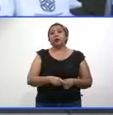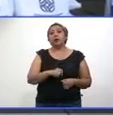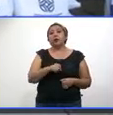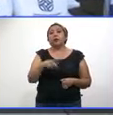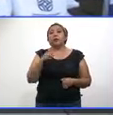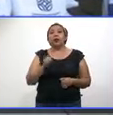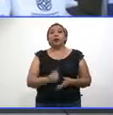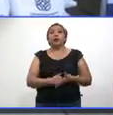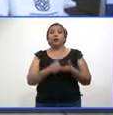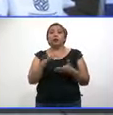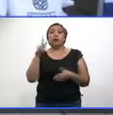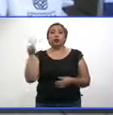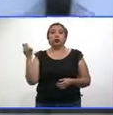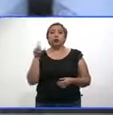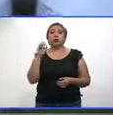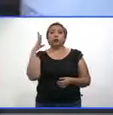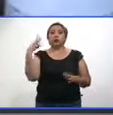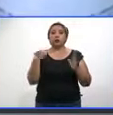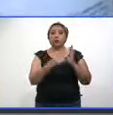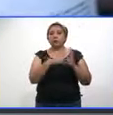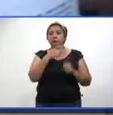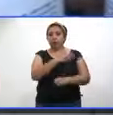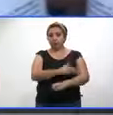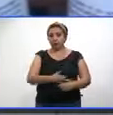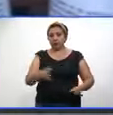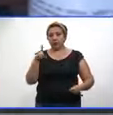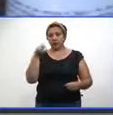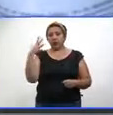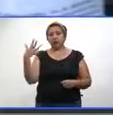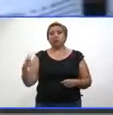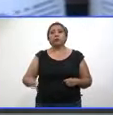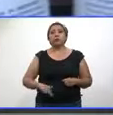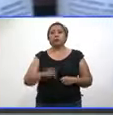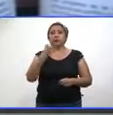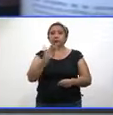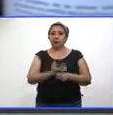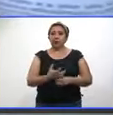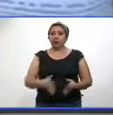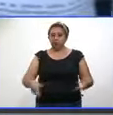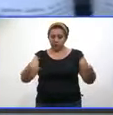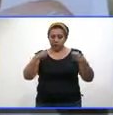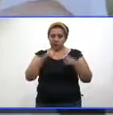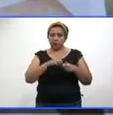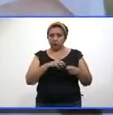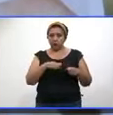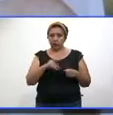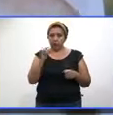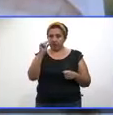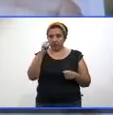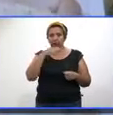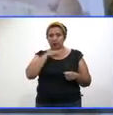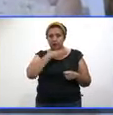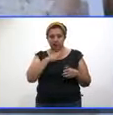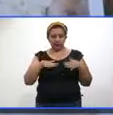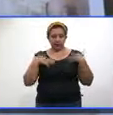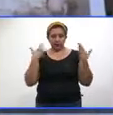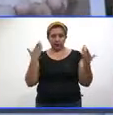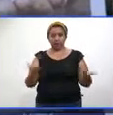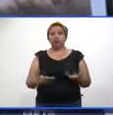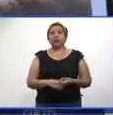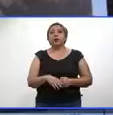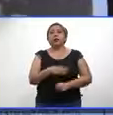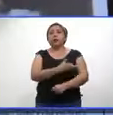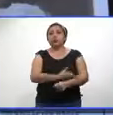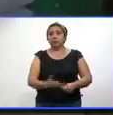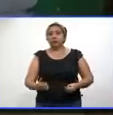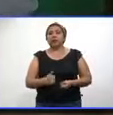de 224.000 familias de 75 municipios del estado. Los sacos de maíz de 20 kilogramos se entregarán en las casas de las